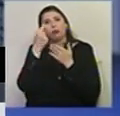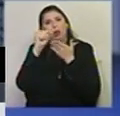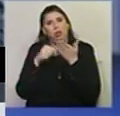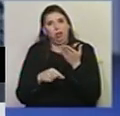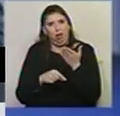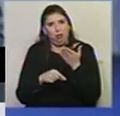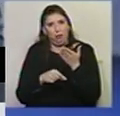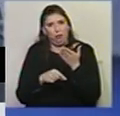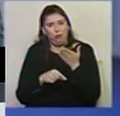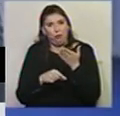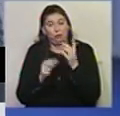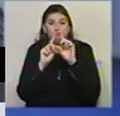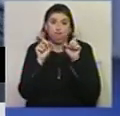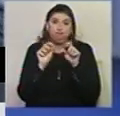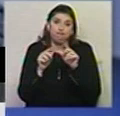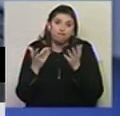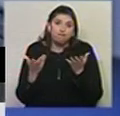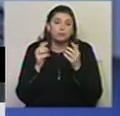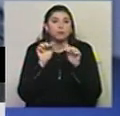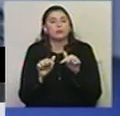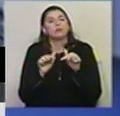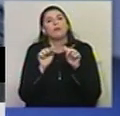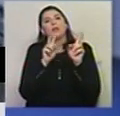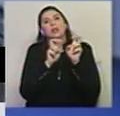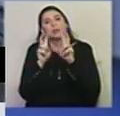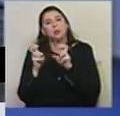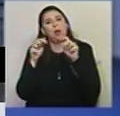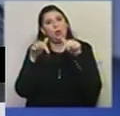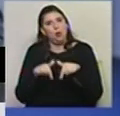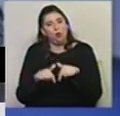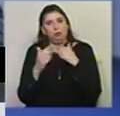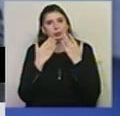estar en las mesas de este programa de hoy.